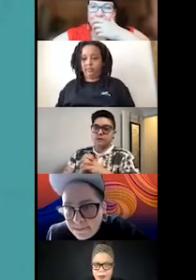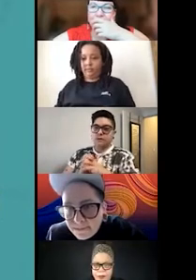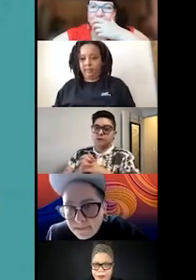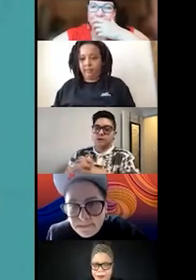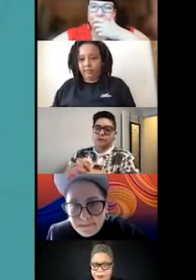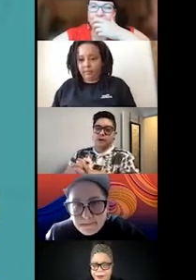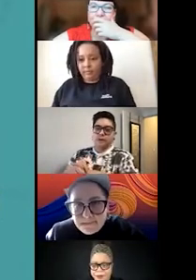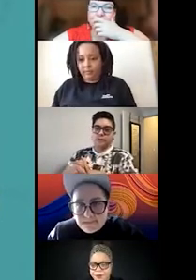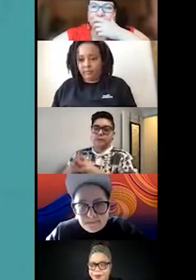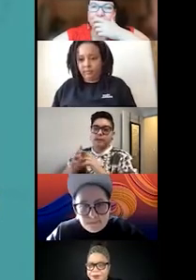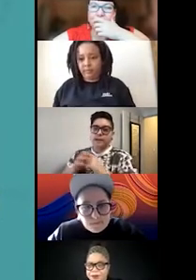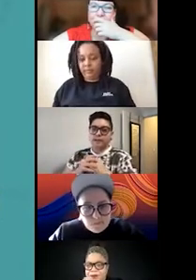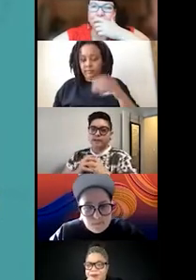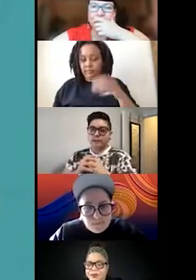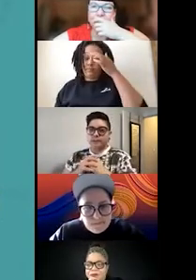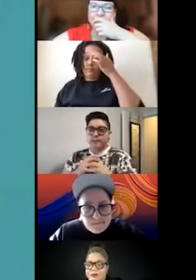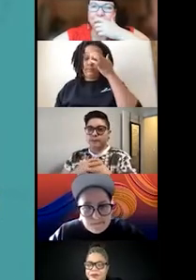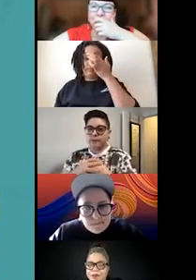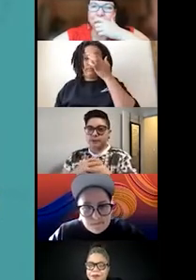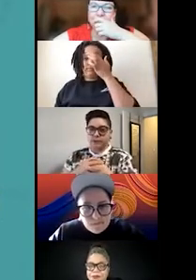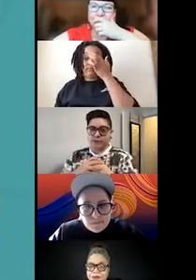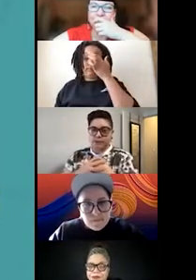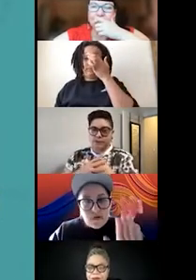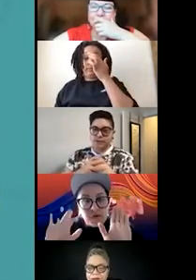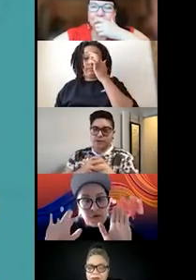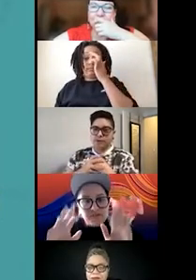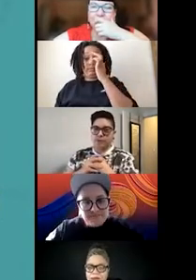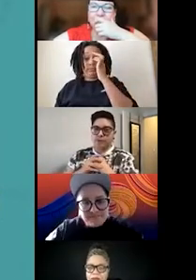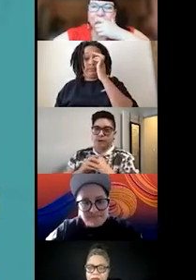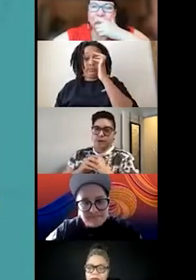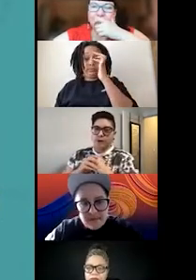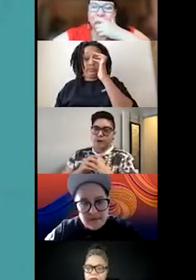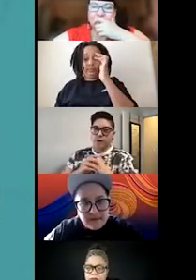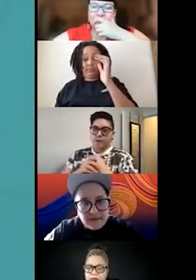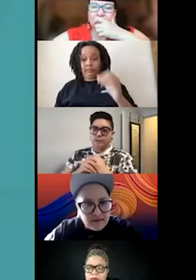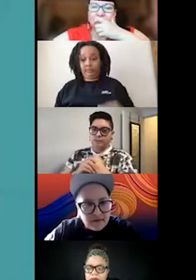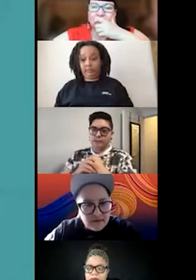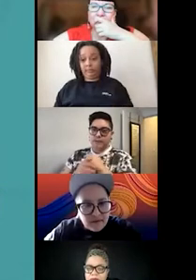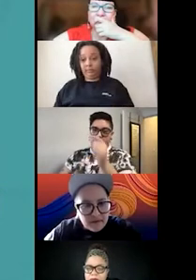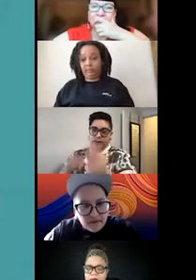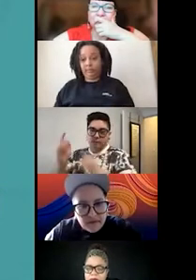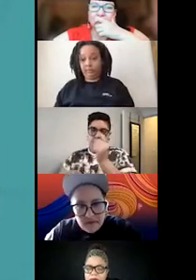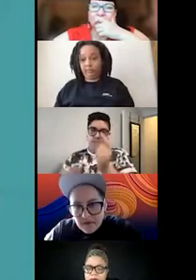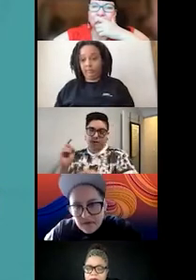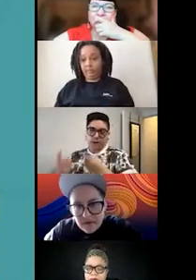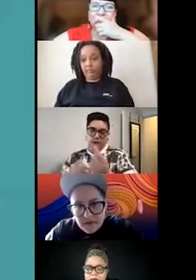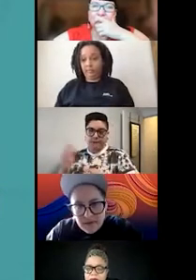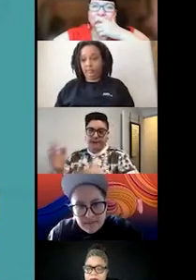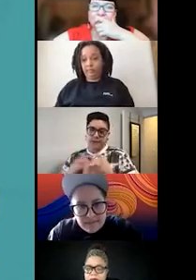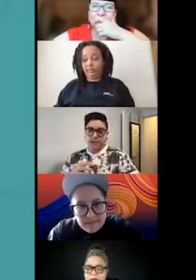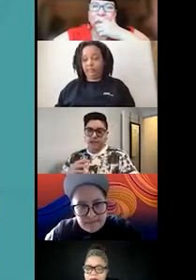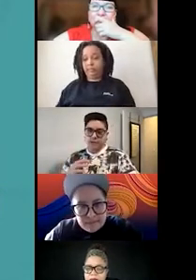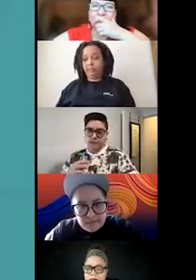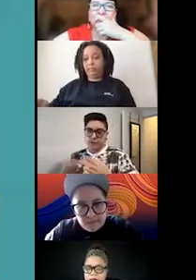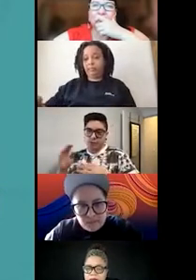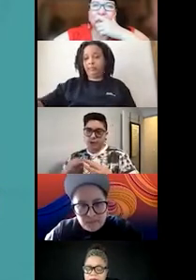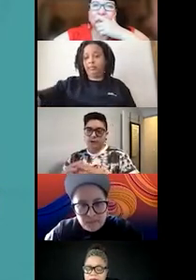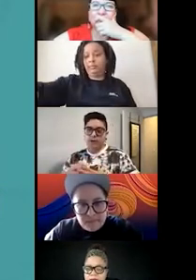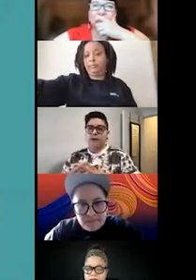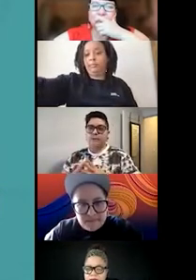al anclada si le decimos instrucciones a las ops ding